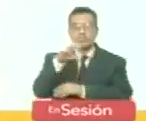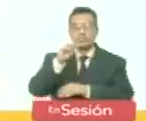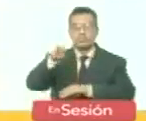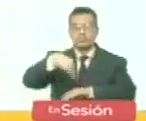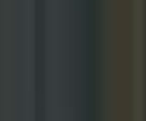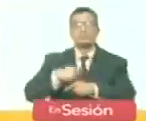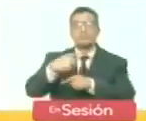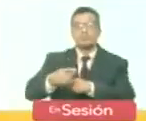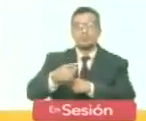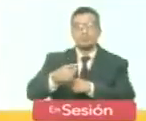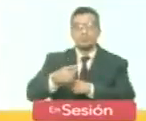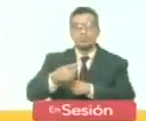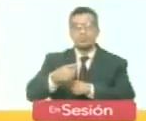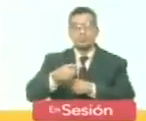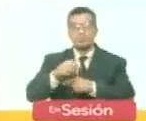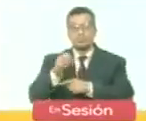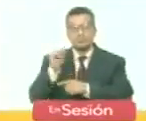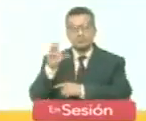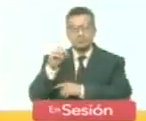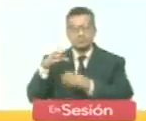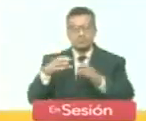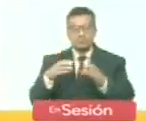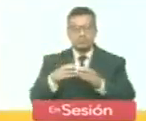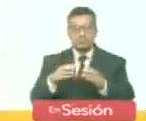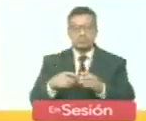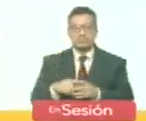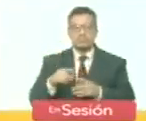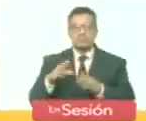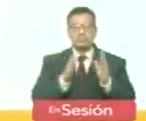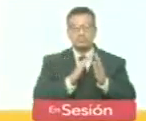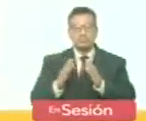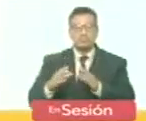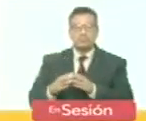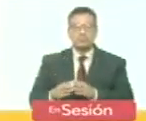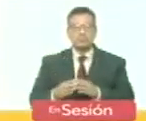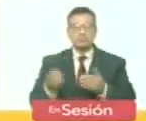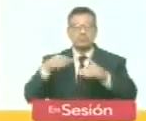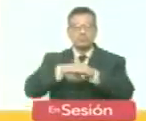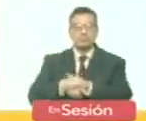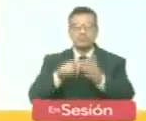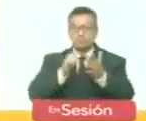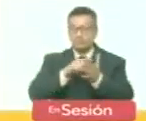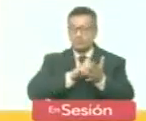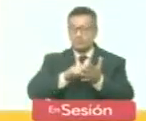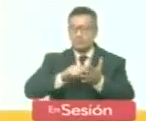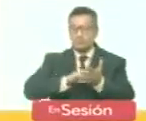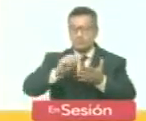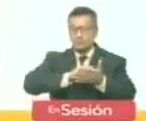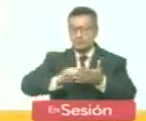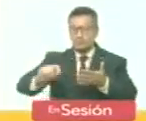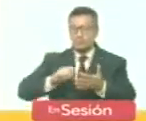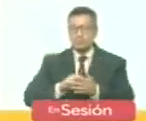Nacional que la próxima sesión ordinaria sea incluido como punto de agenda